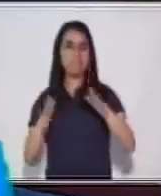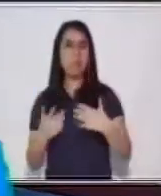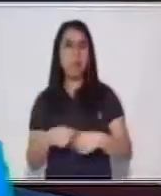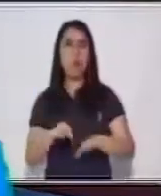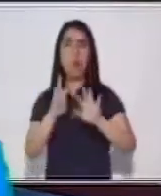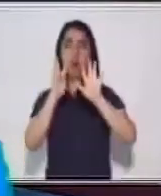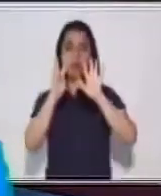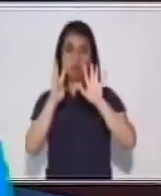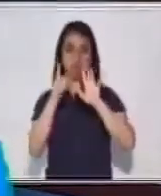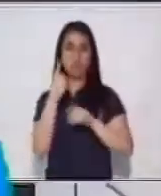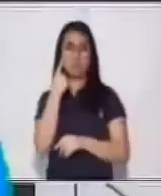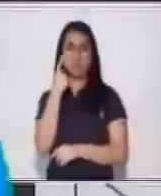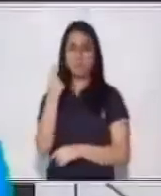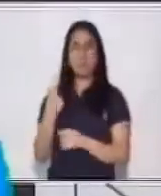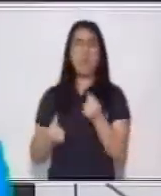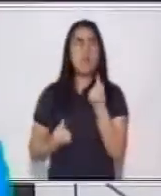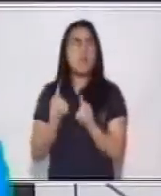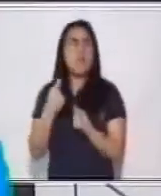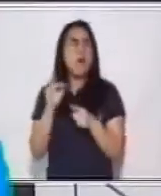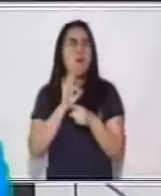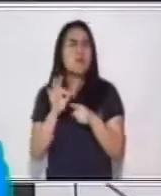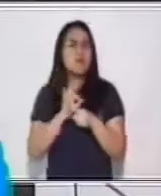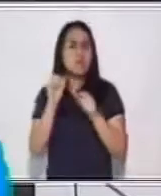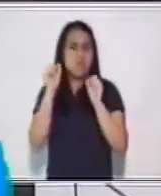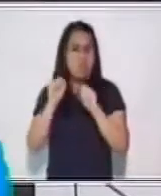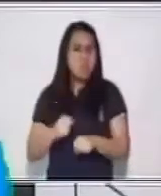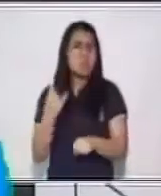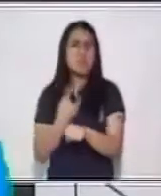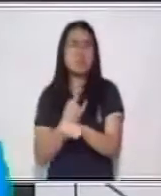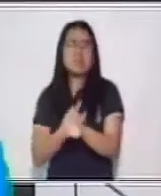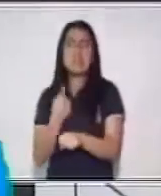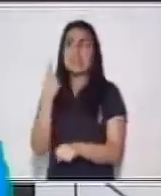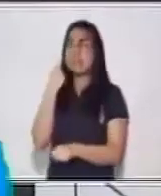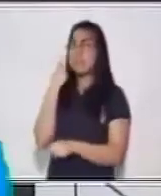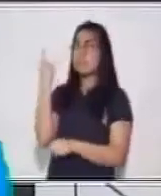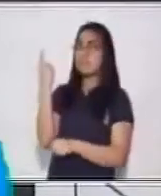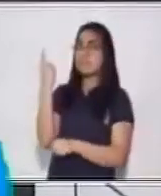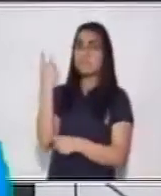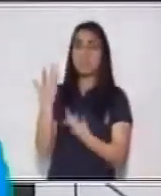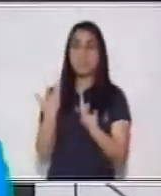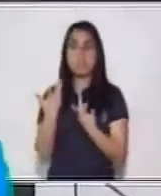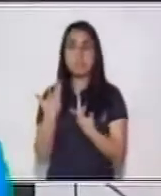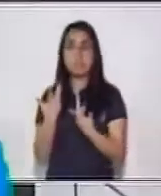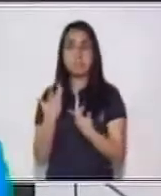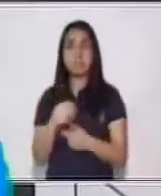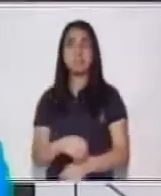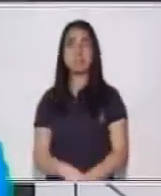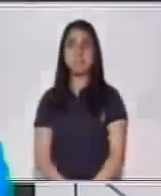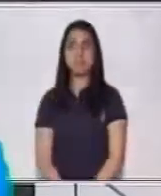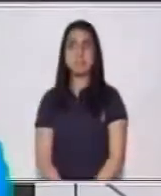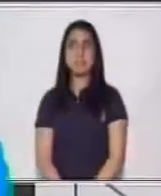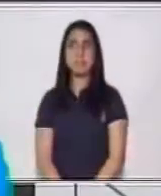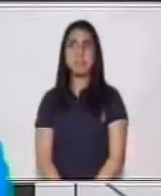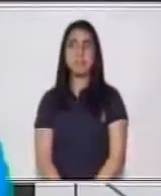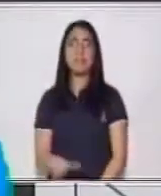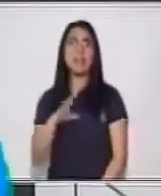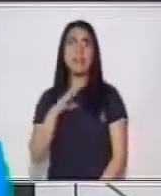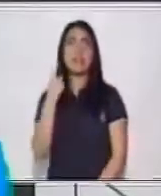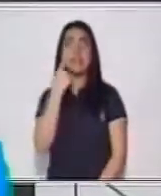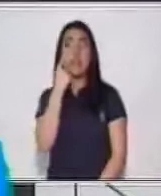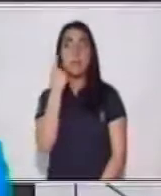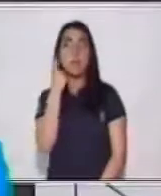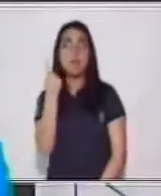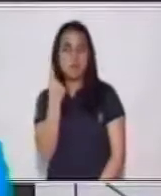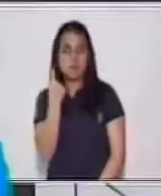función trigonométrica nos relaciona? El lado adyacente, porque está a la par del ángulo. Lado adyacente